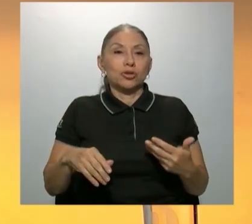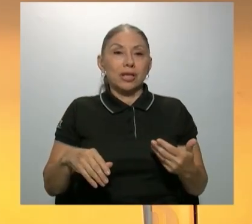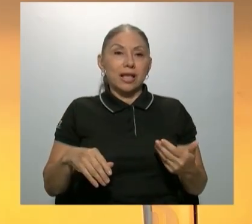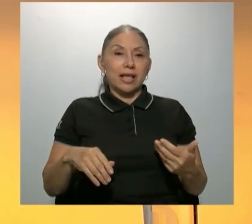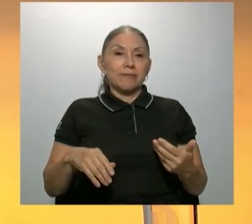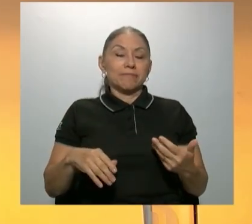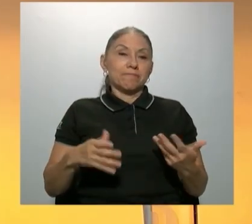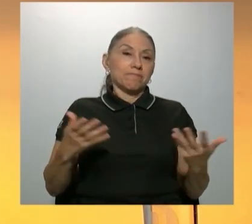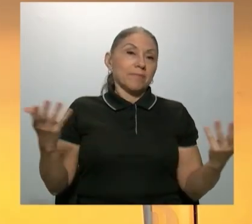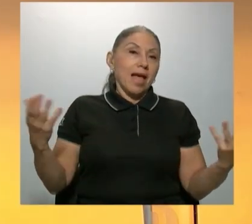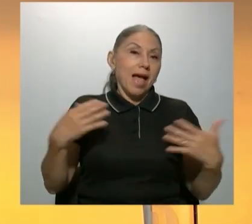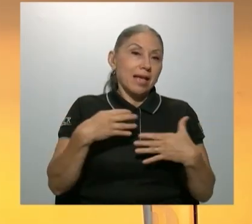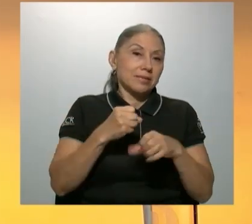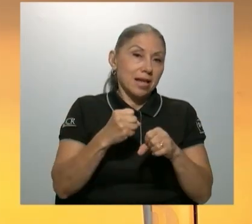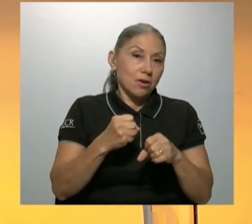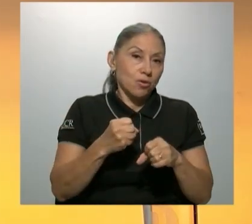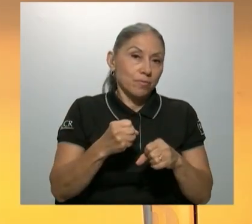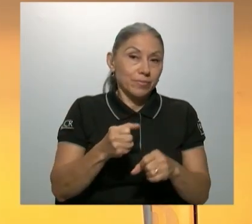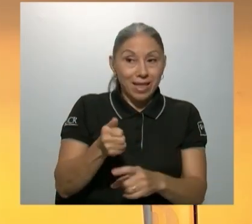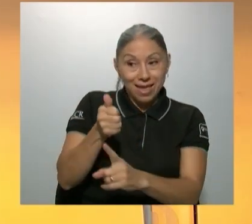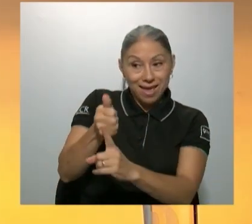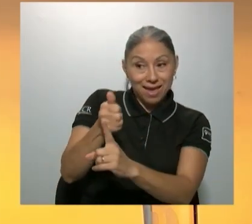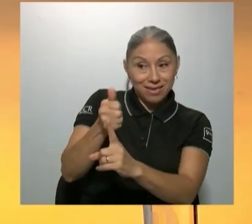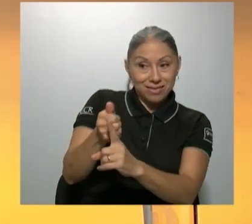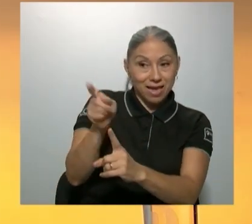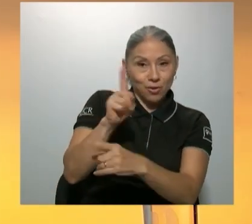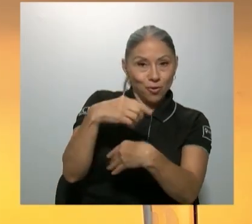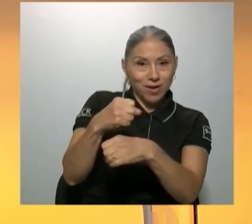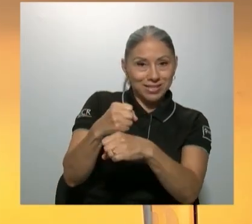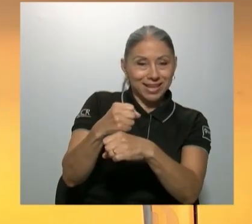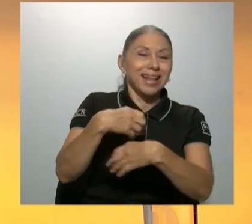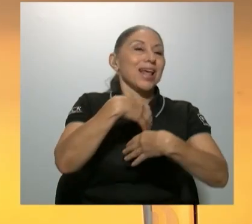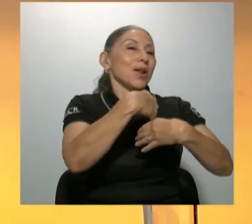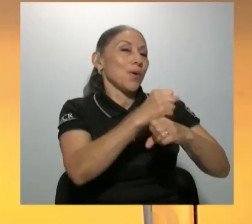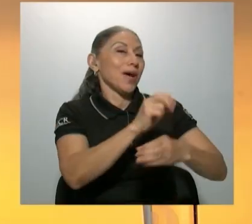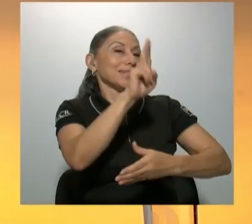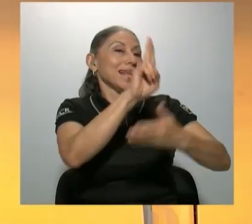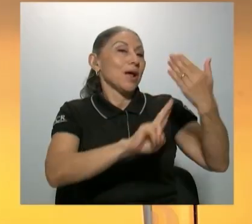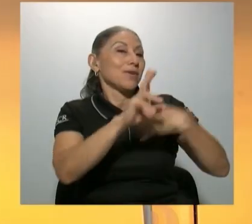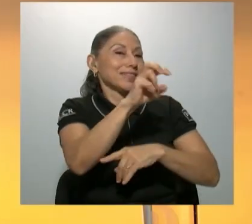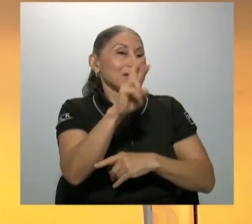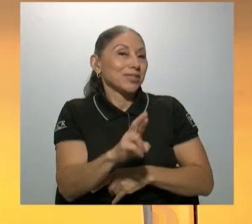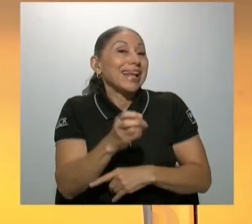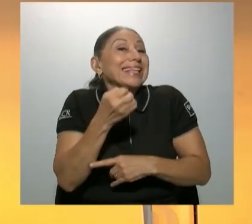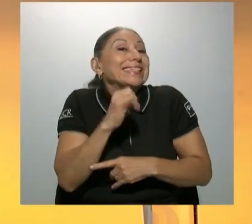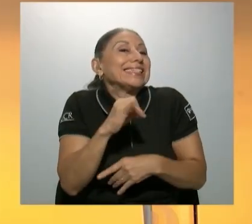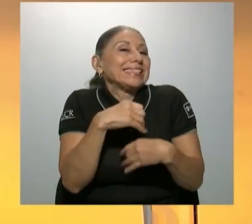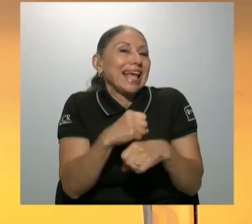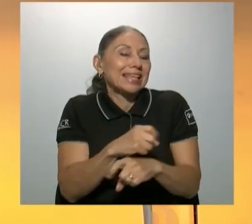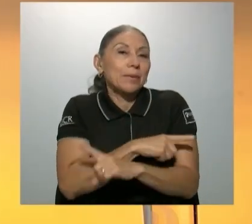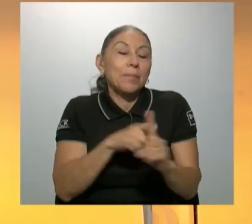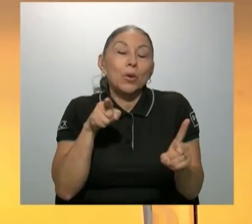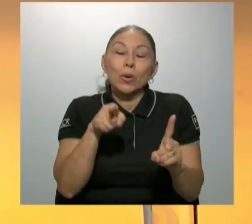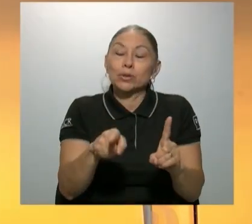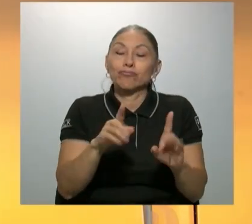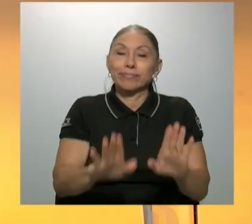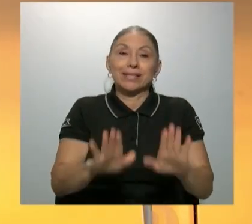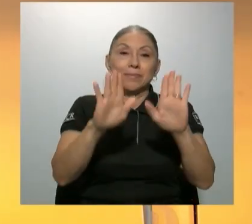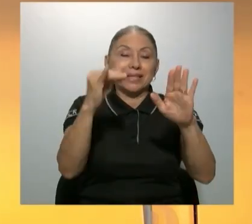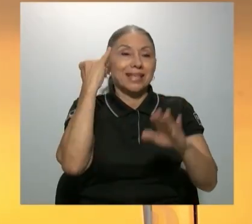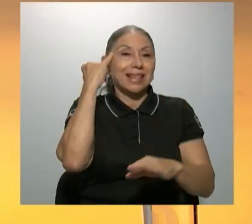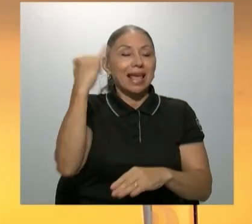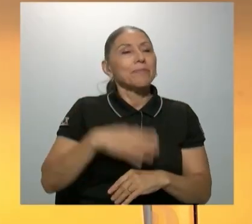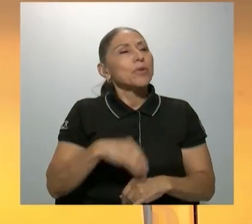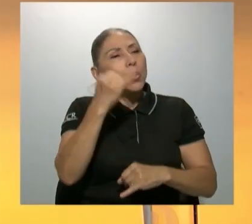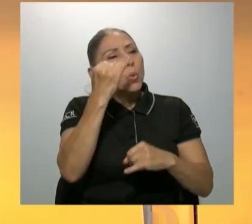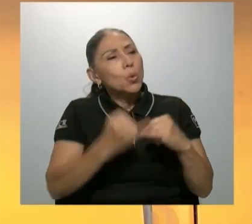No lo va a hacer ella, lo va a hacer la Universidad de Costa Rica si es que se hace, y me parece una espléndida idea. Un último